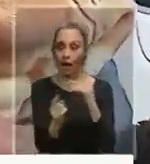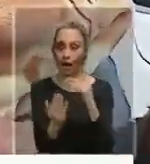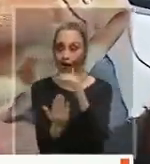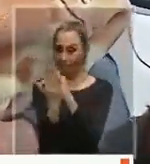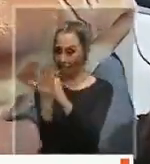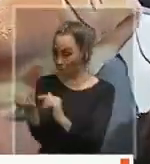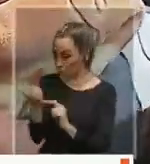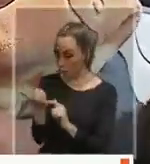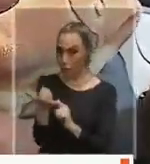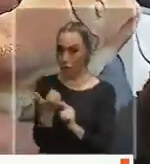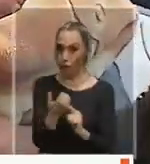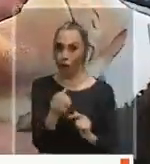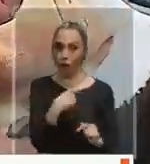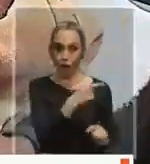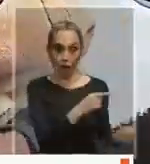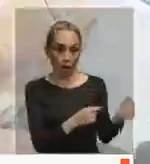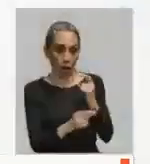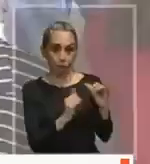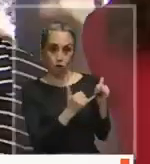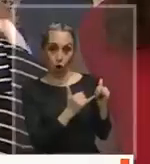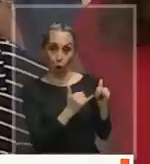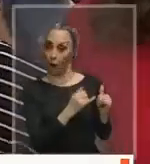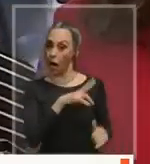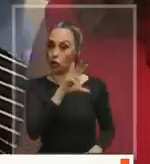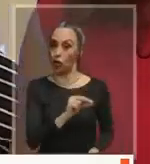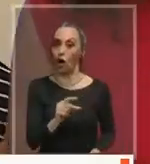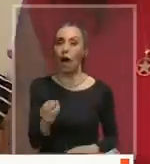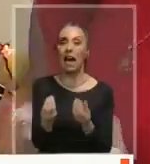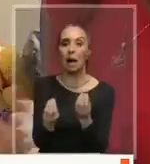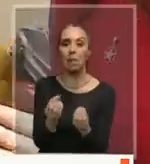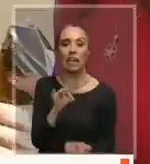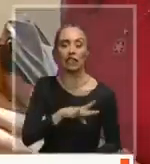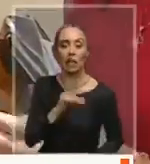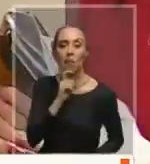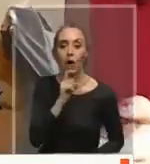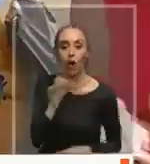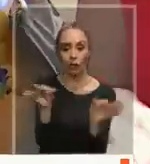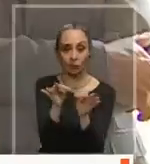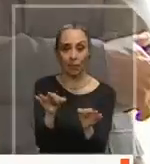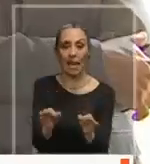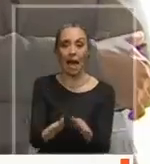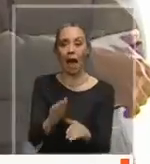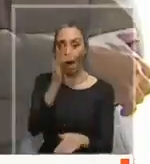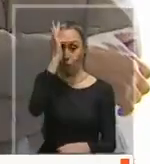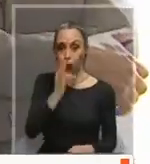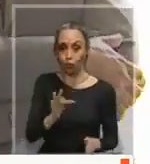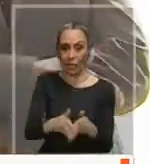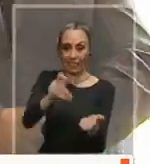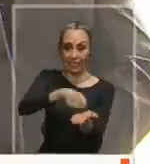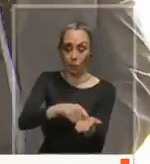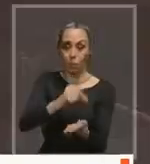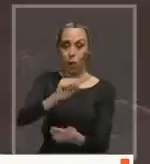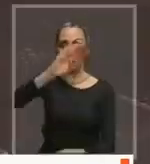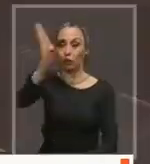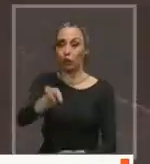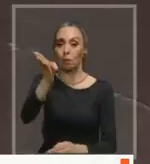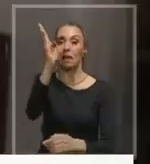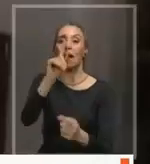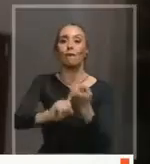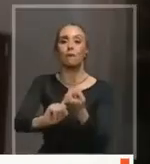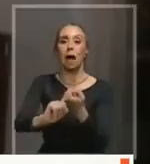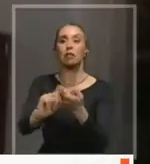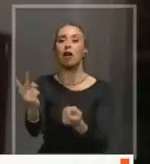mostraste, ni que se ocurra hacer una broma. ¿Pero qué pasa en Chile? ¿Puede un oficial civil suspender una boda por alguien que se quiera hacer el